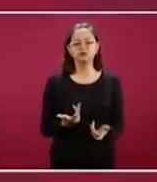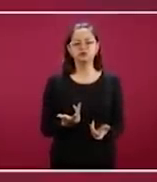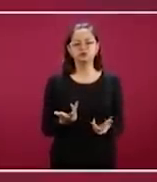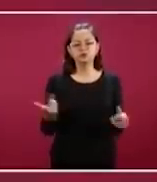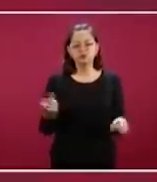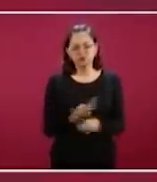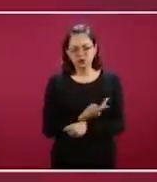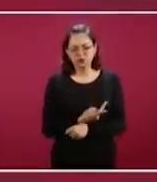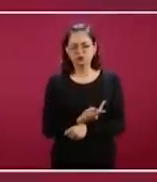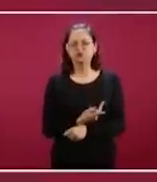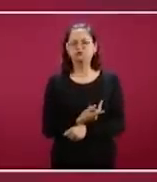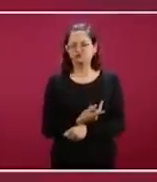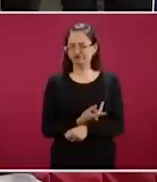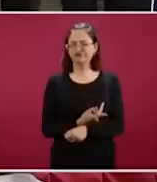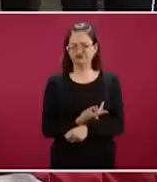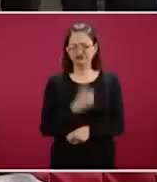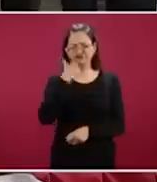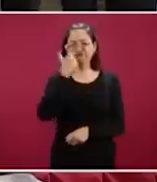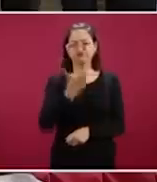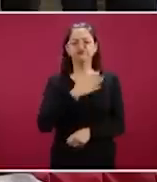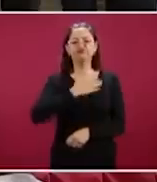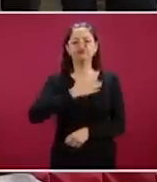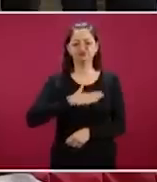en hacer justicia.